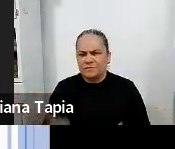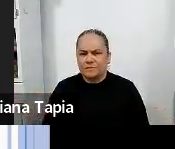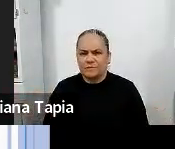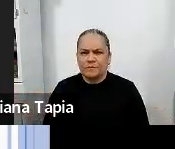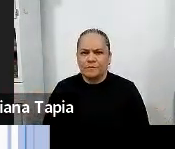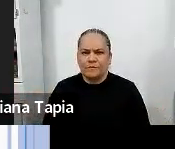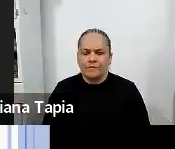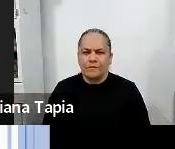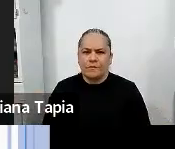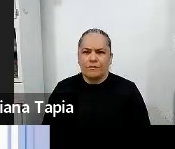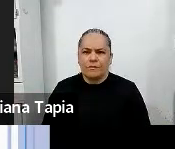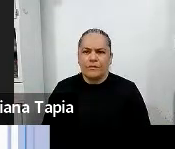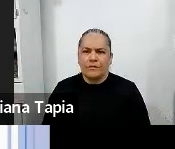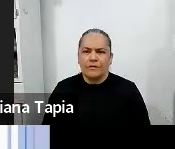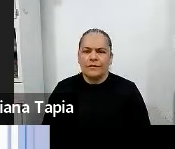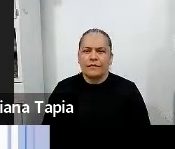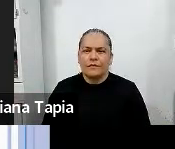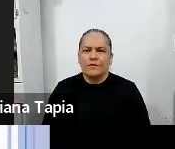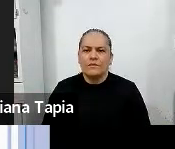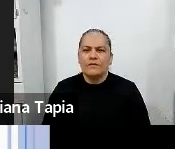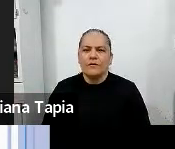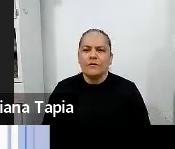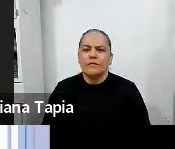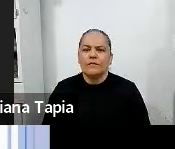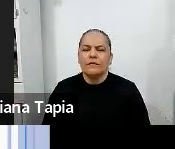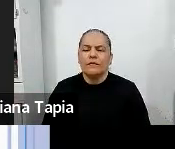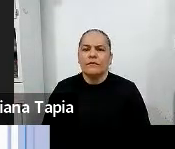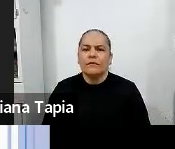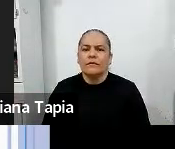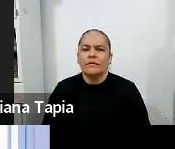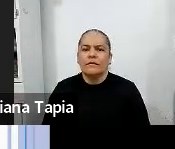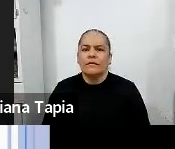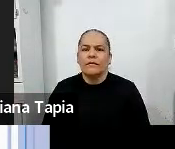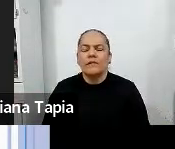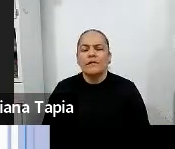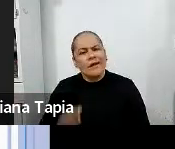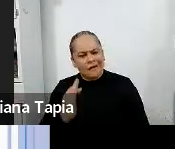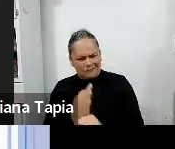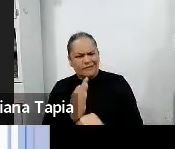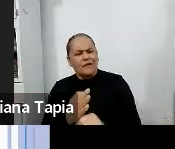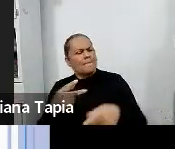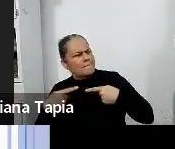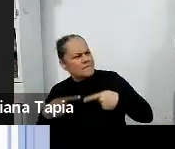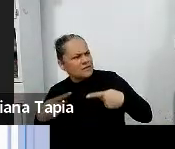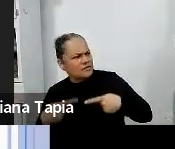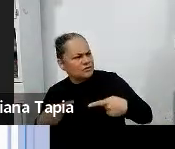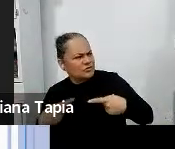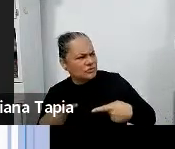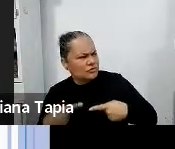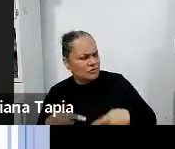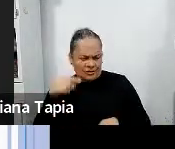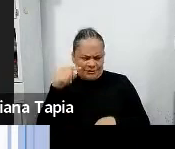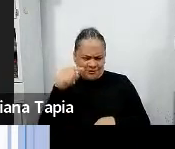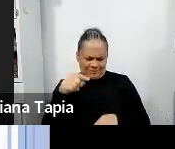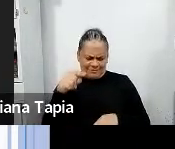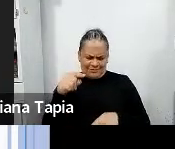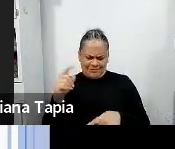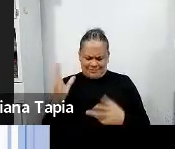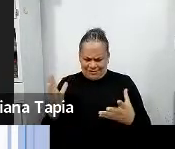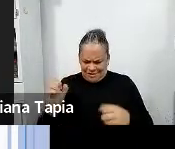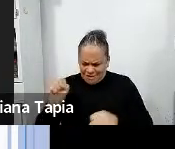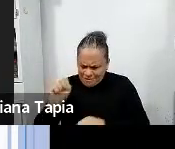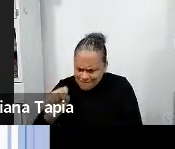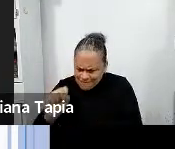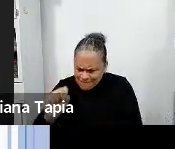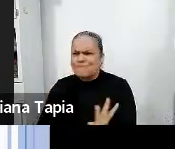Bueno, entonces debemos saber que el paciente va a experimentar una serie de emociones y es precisamente